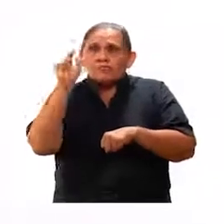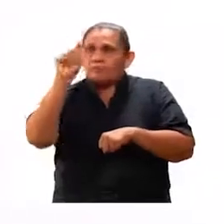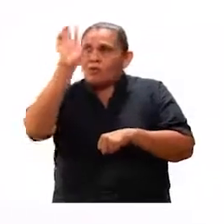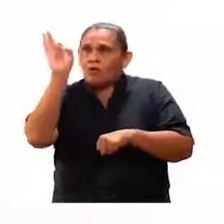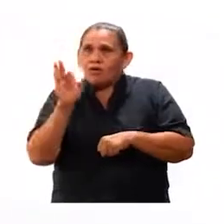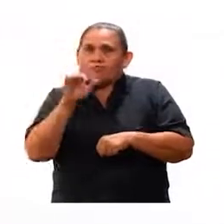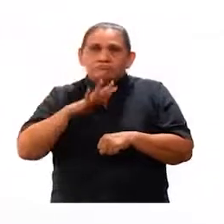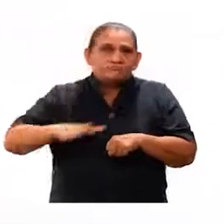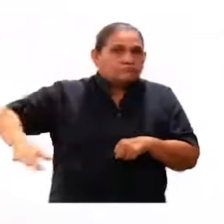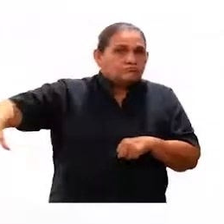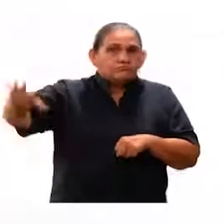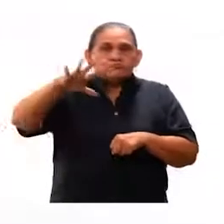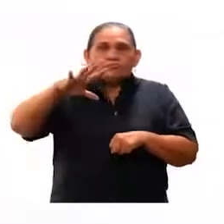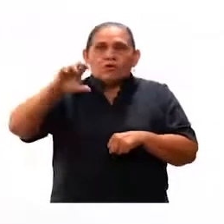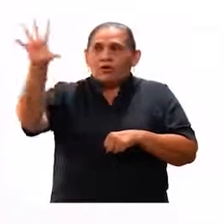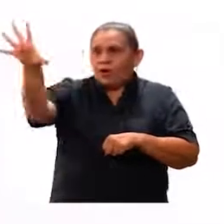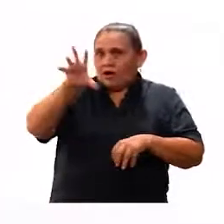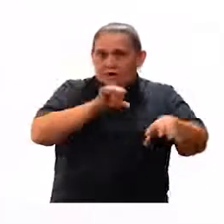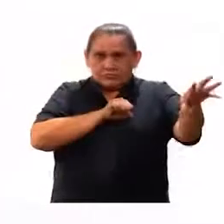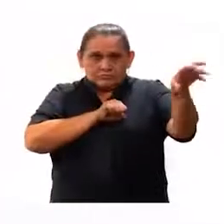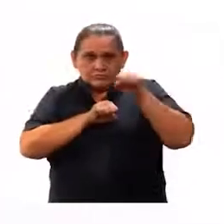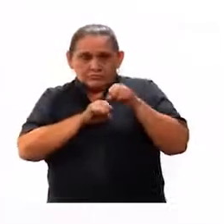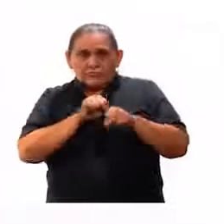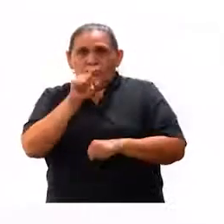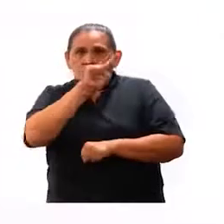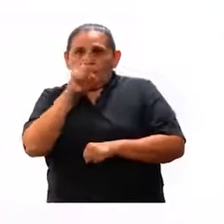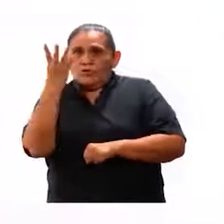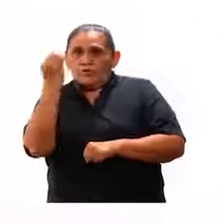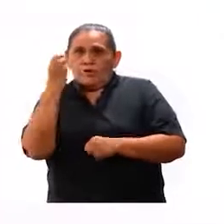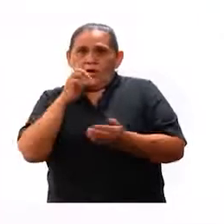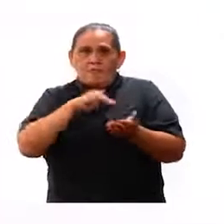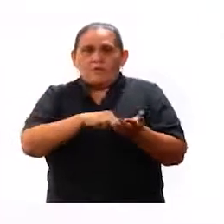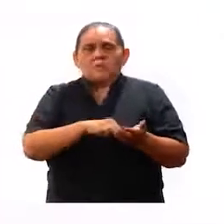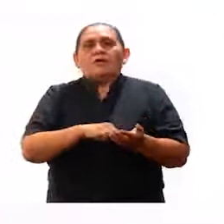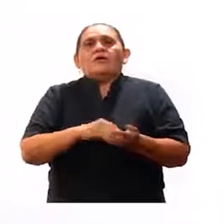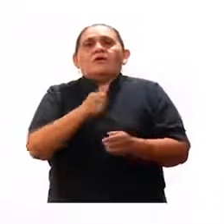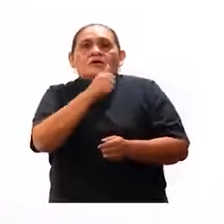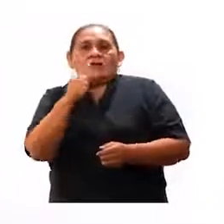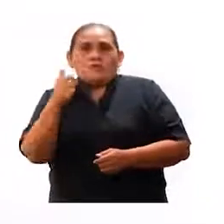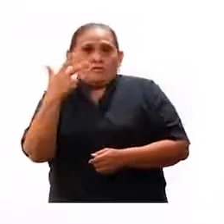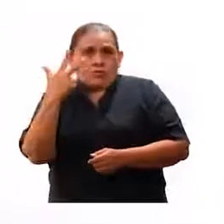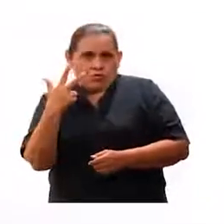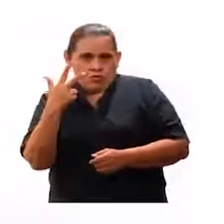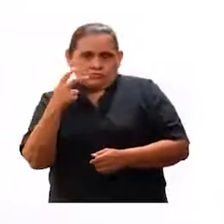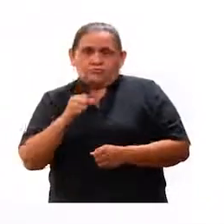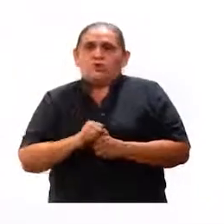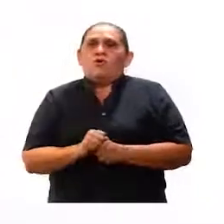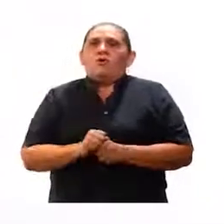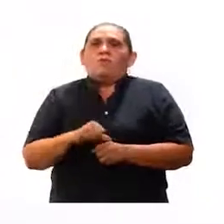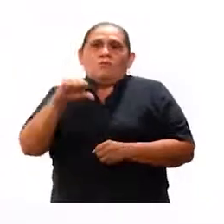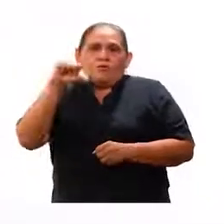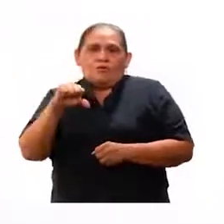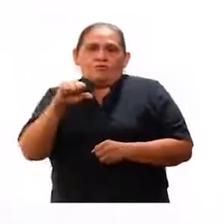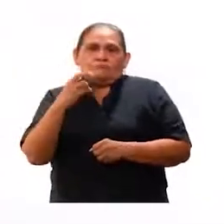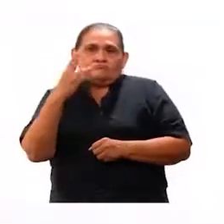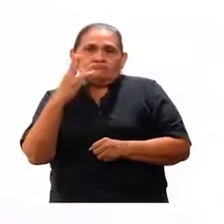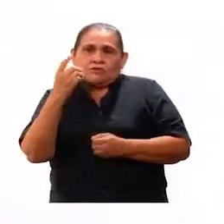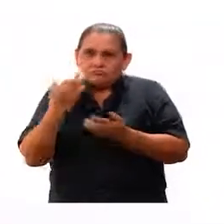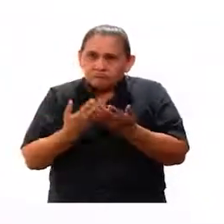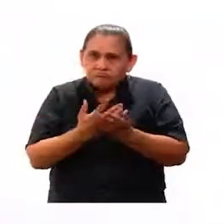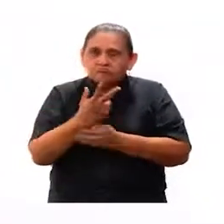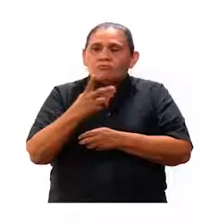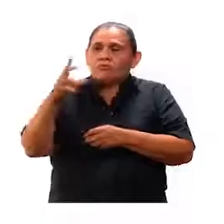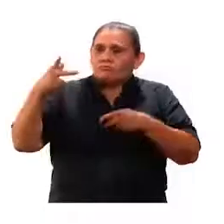del total de contagios registrados, que es 109.608. Hoy se detectaron 3 nuevos contagios